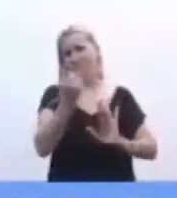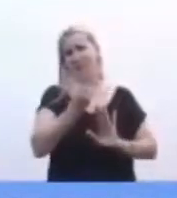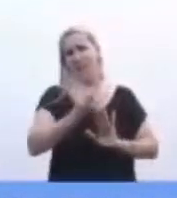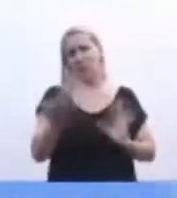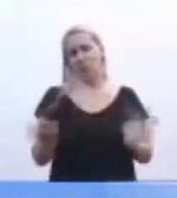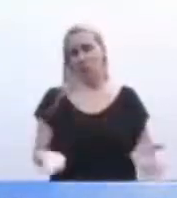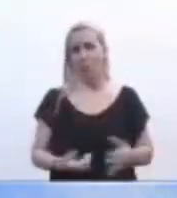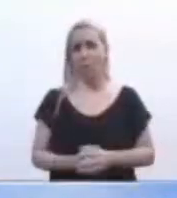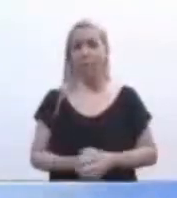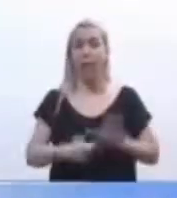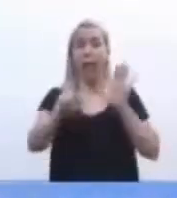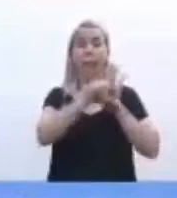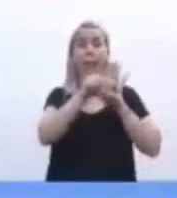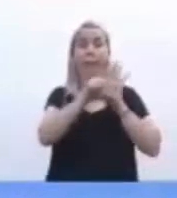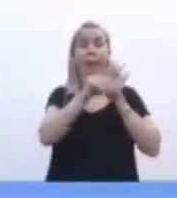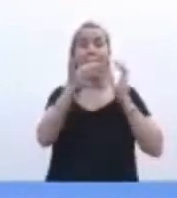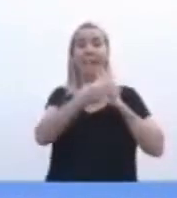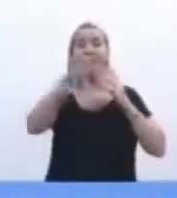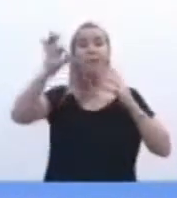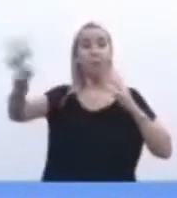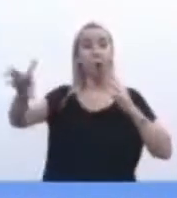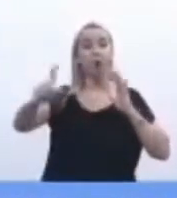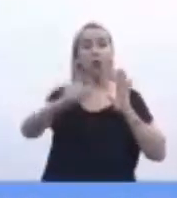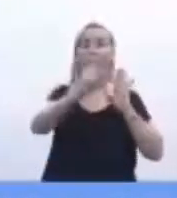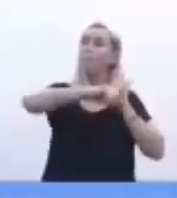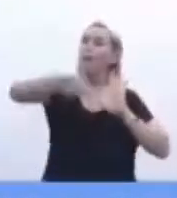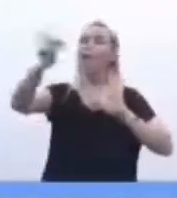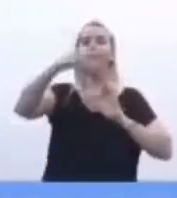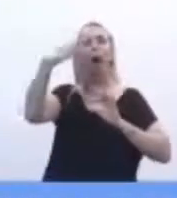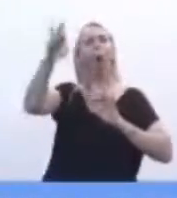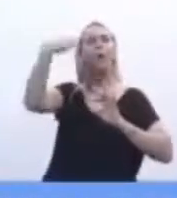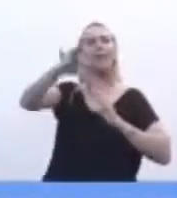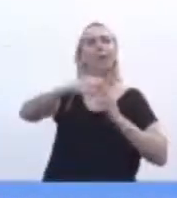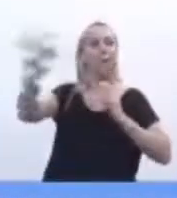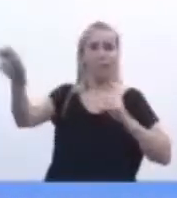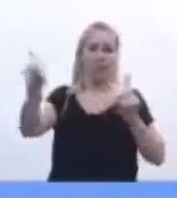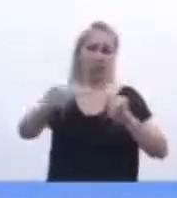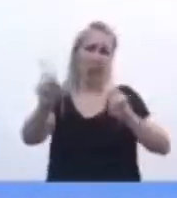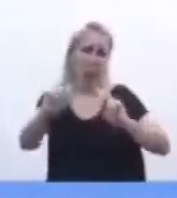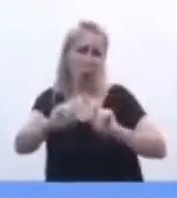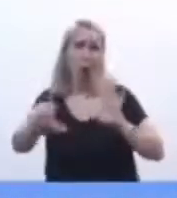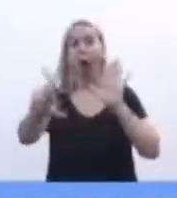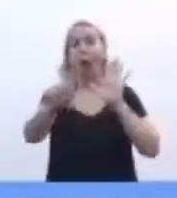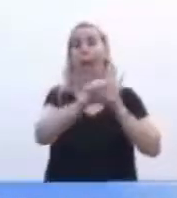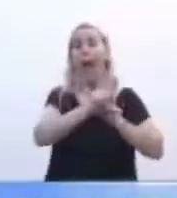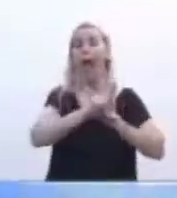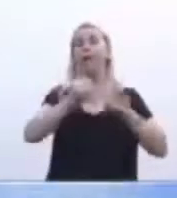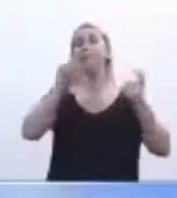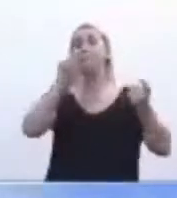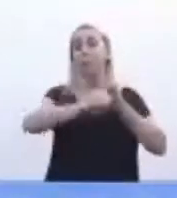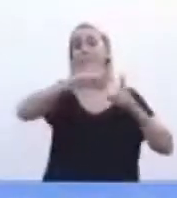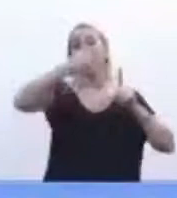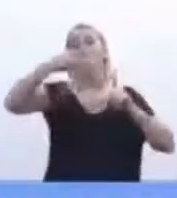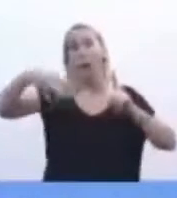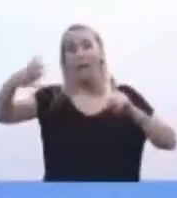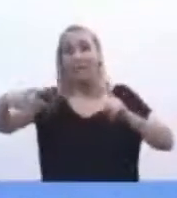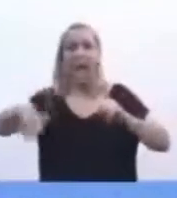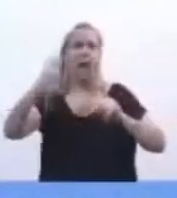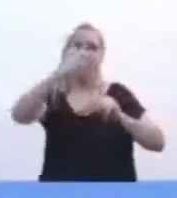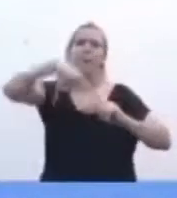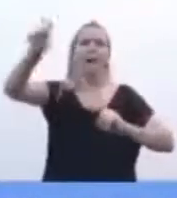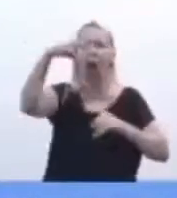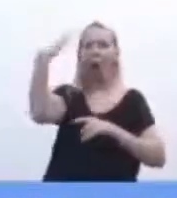así como la ley del divorcio no obligaba a divorciarse la ley de matrimonio igualitario no obligaba a nadie